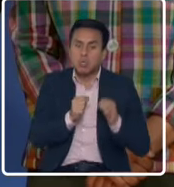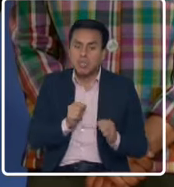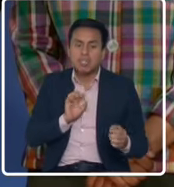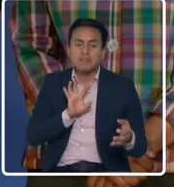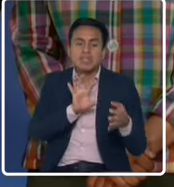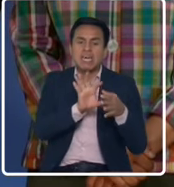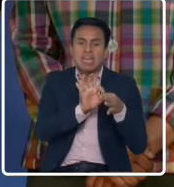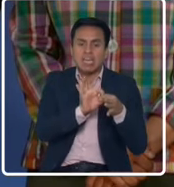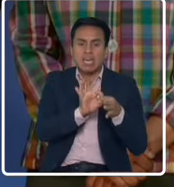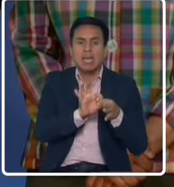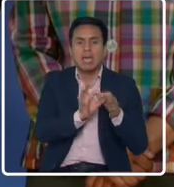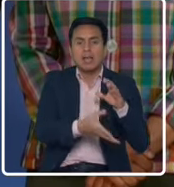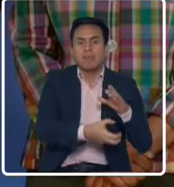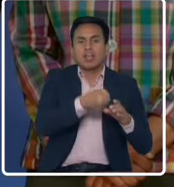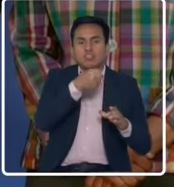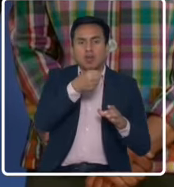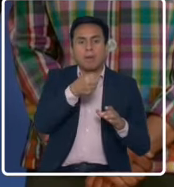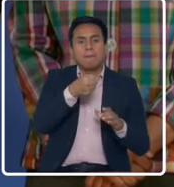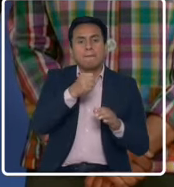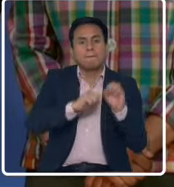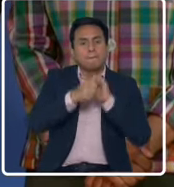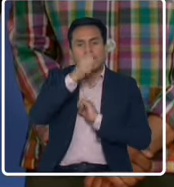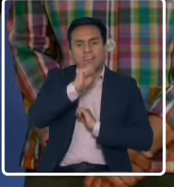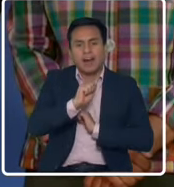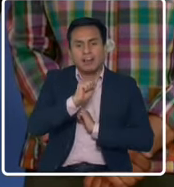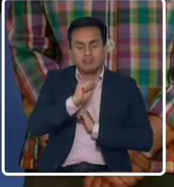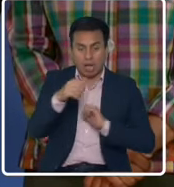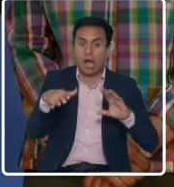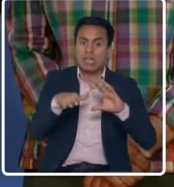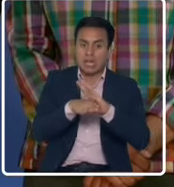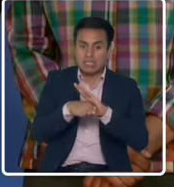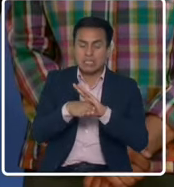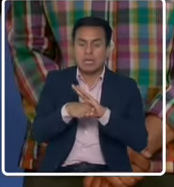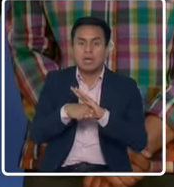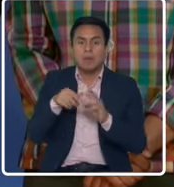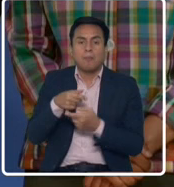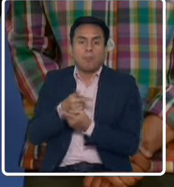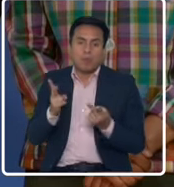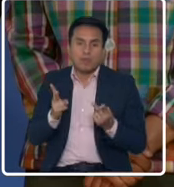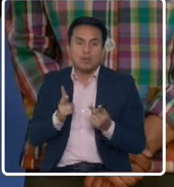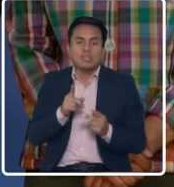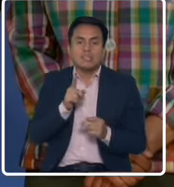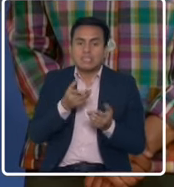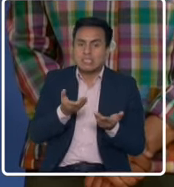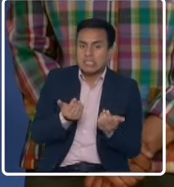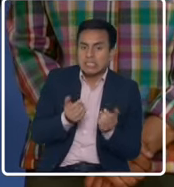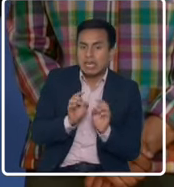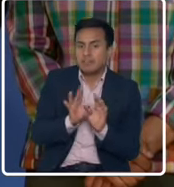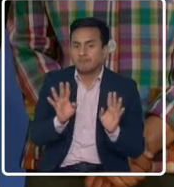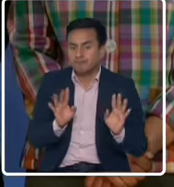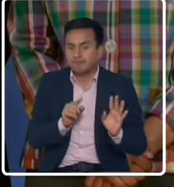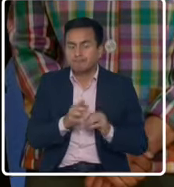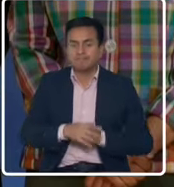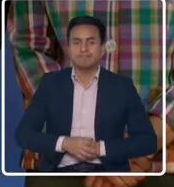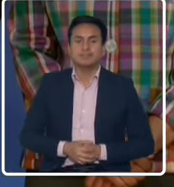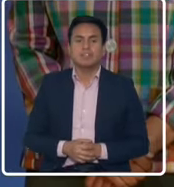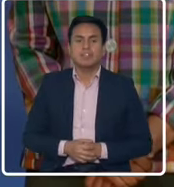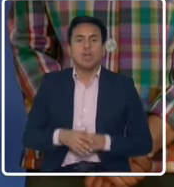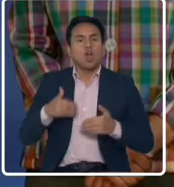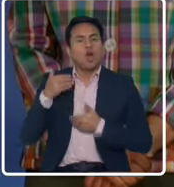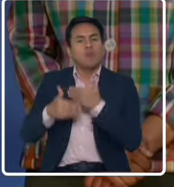para eh la explotación por parte de privado en Alianza con el sector público si así se estima pertinente